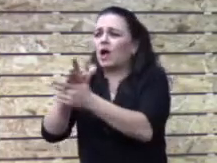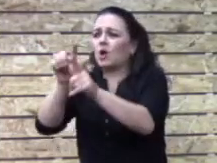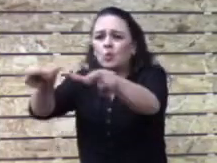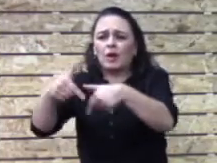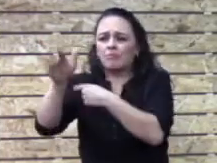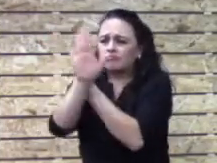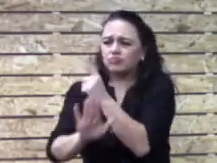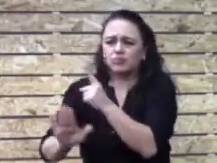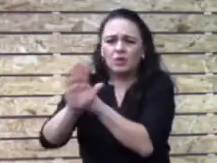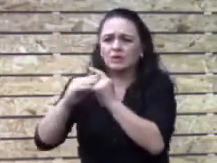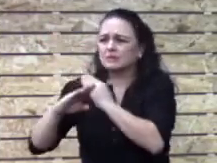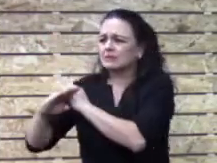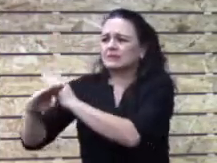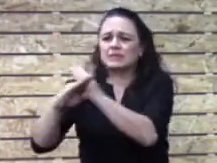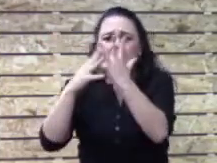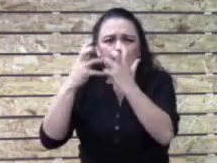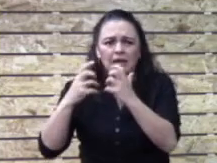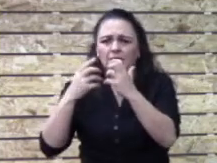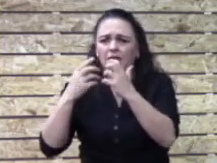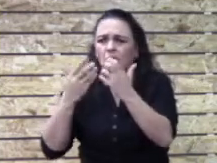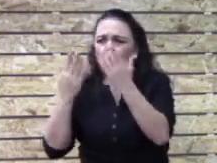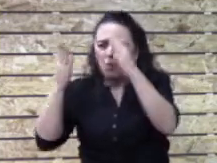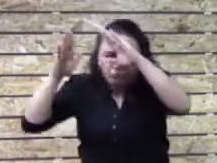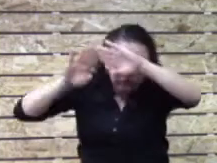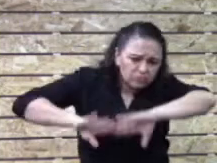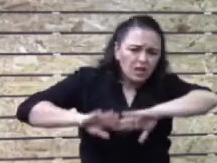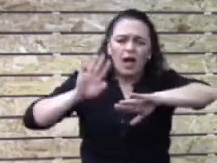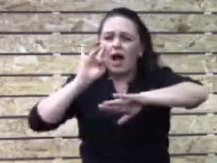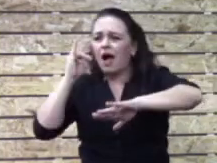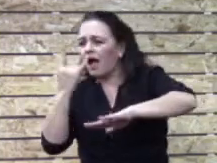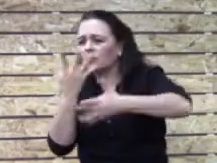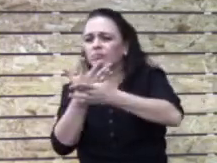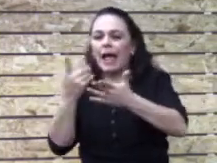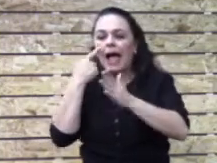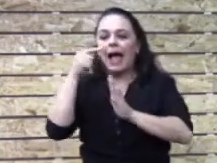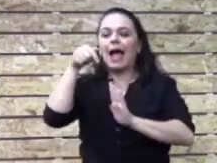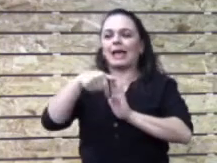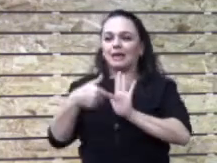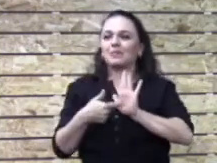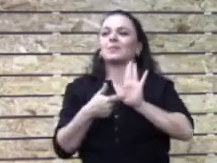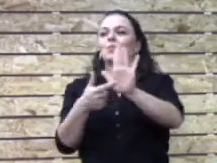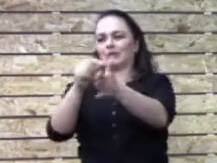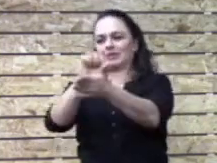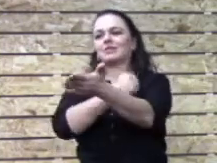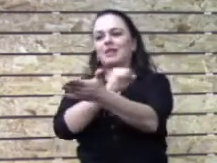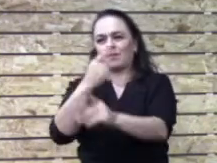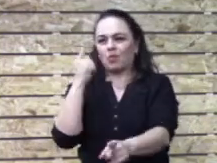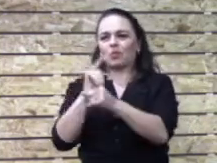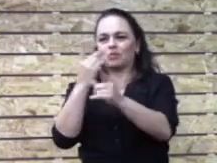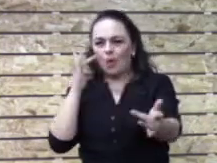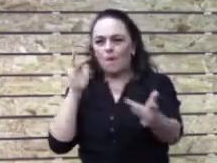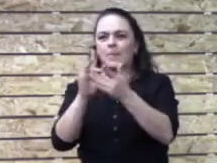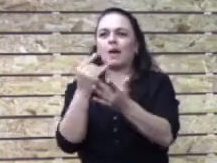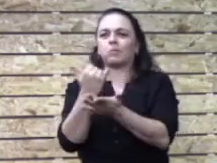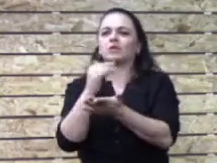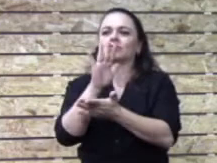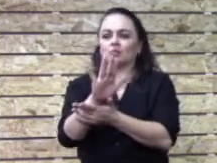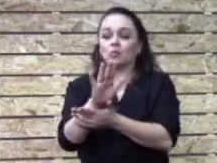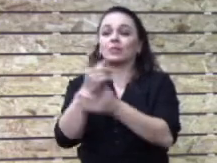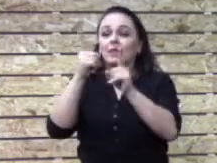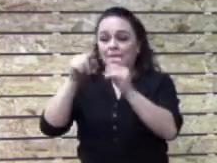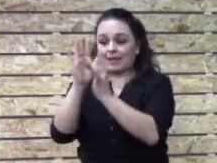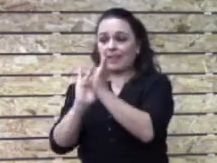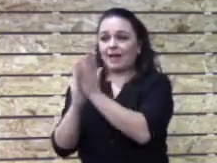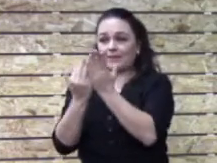protegidos, queremos ser cubiertos de alguna manera. Esa figura va a ser notable en todo el Salmo. En la versión de la Reina